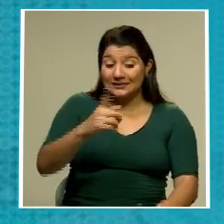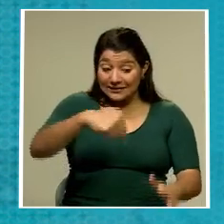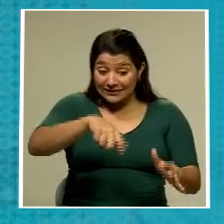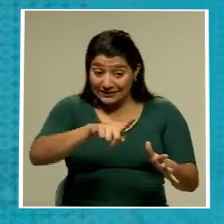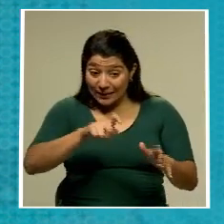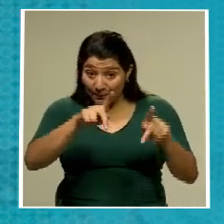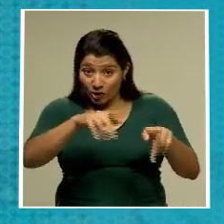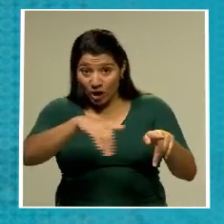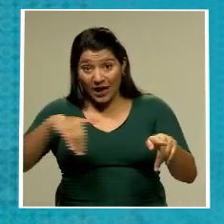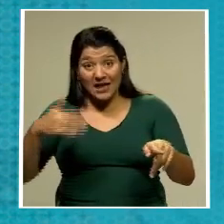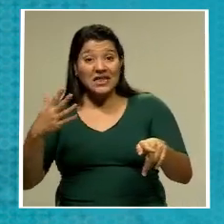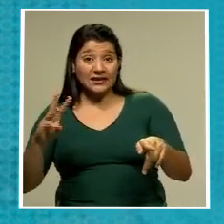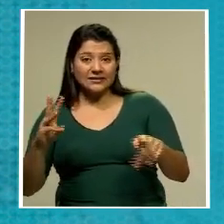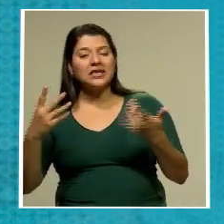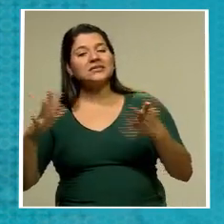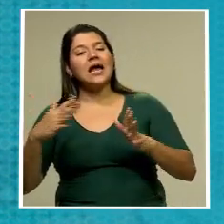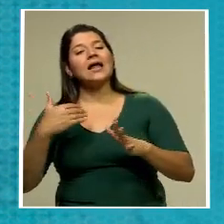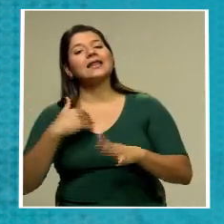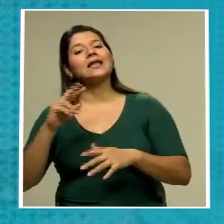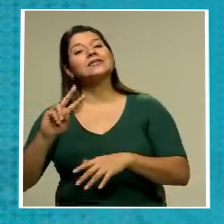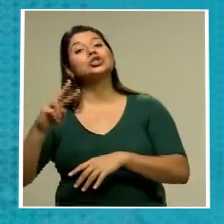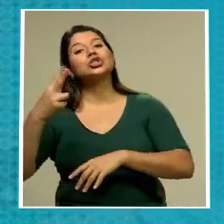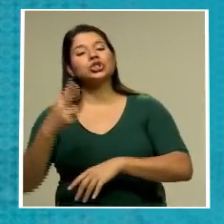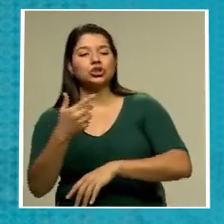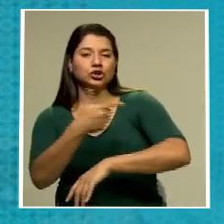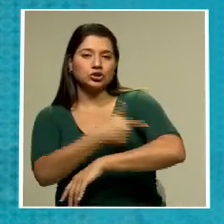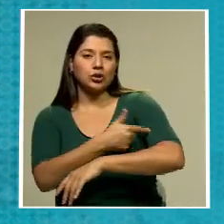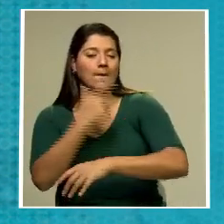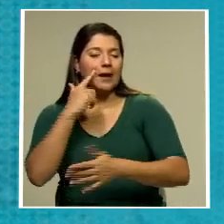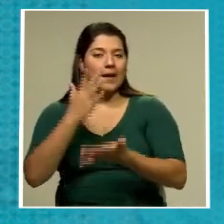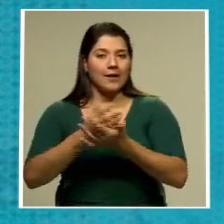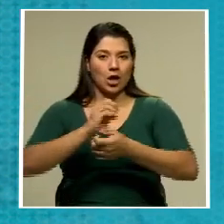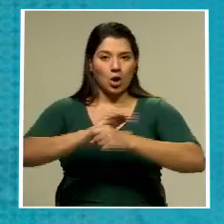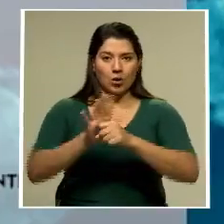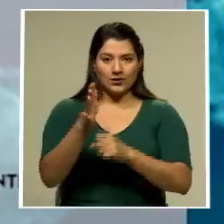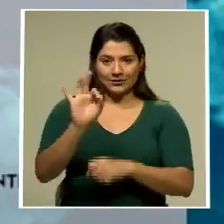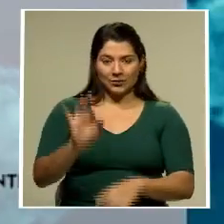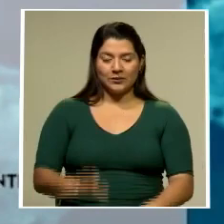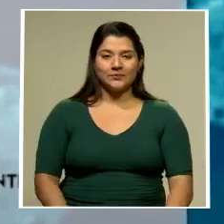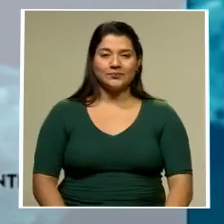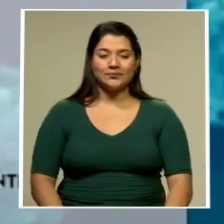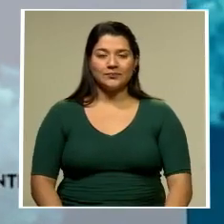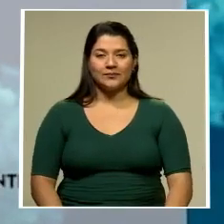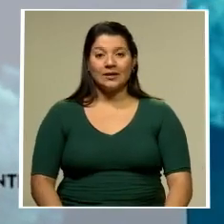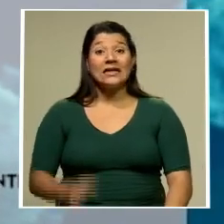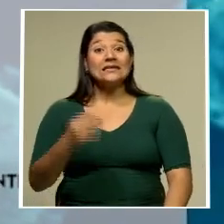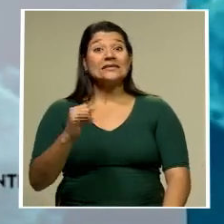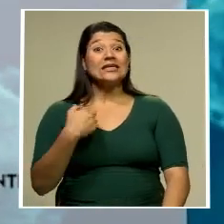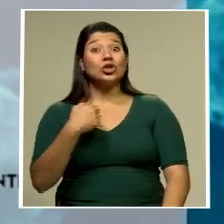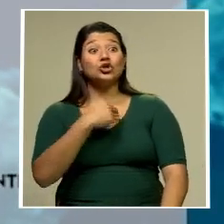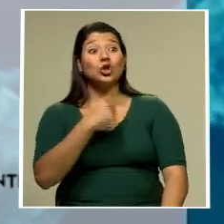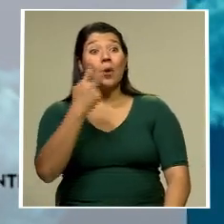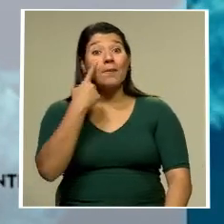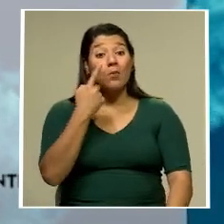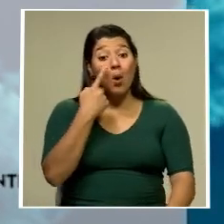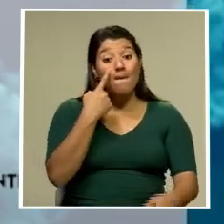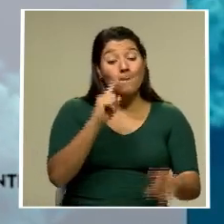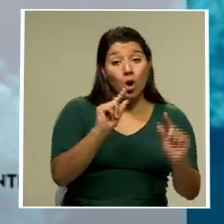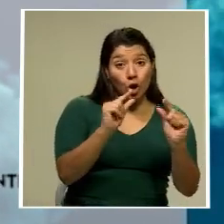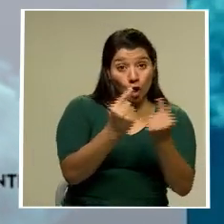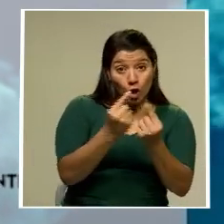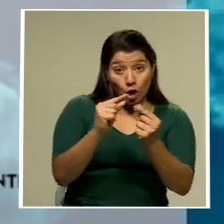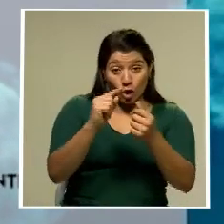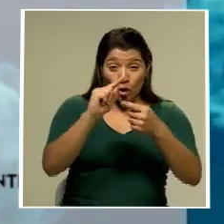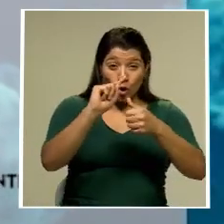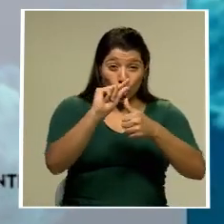100 tienen el esquema completo de la vacuna contra COVID-19. Si lo vemos por grupo de vacunación, la